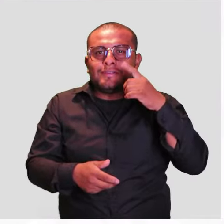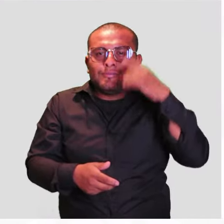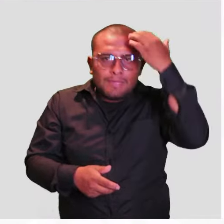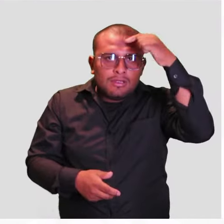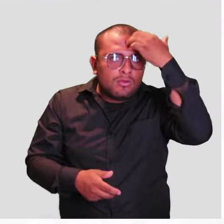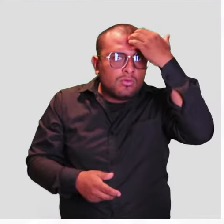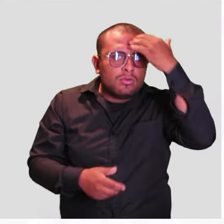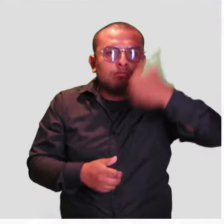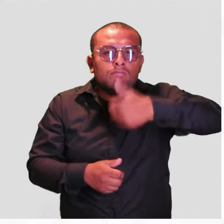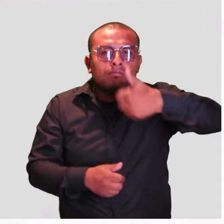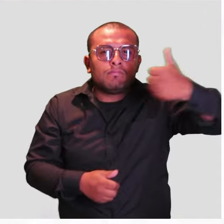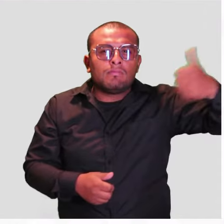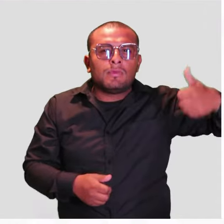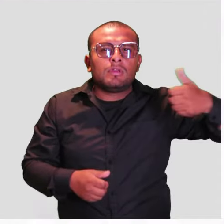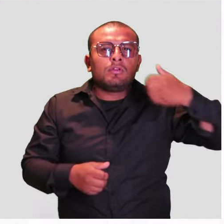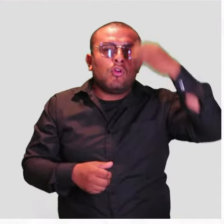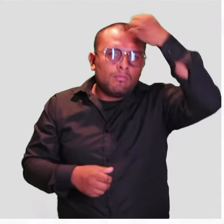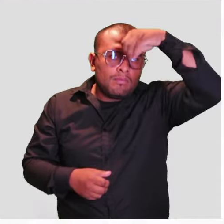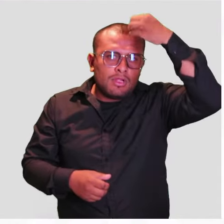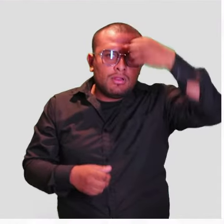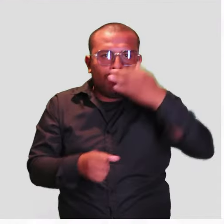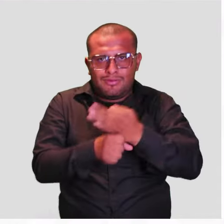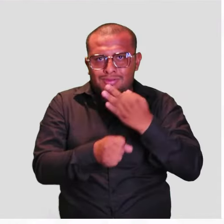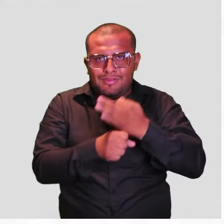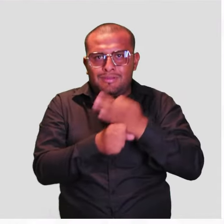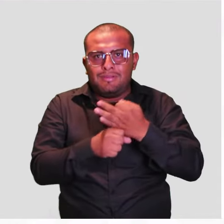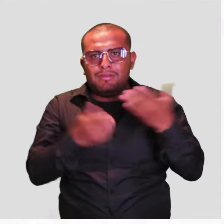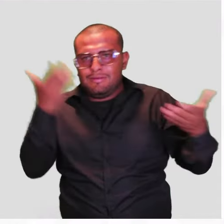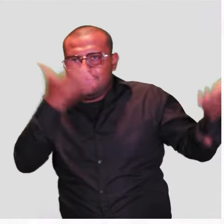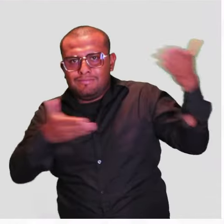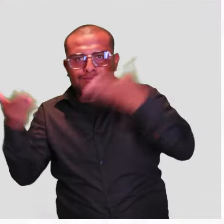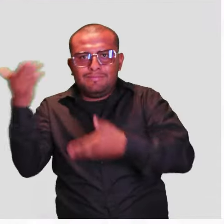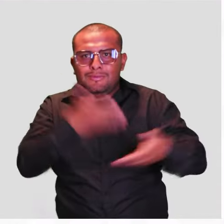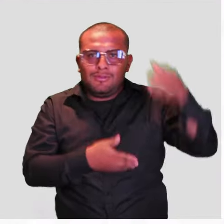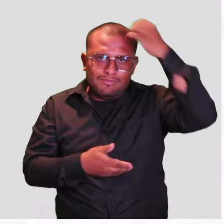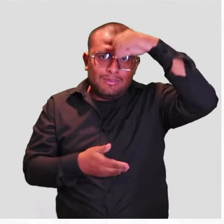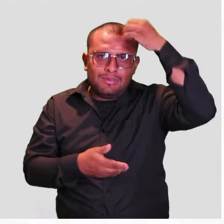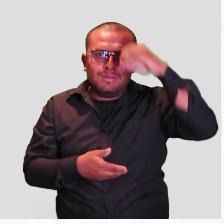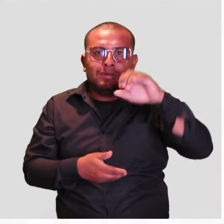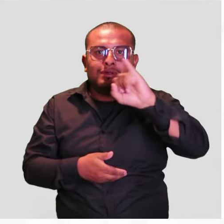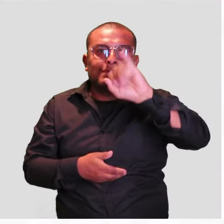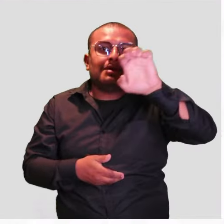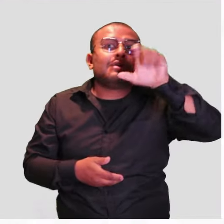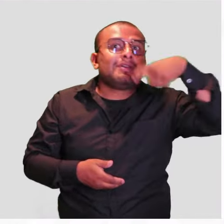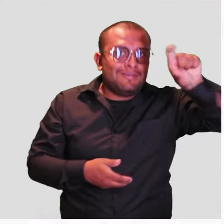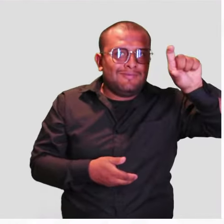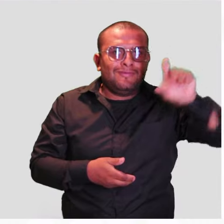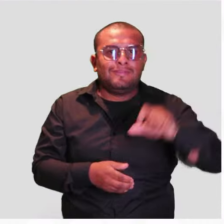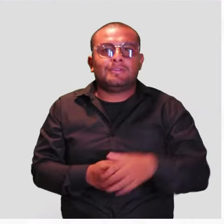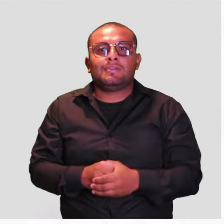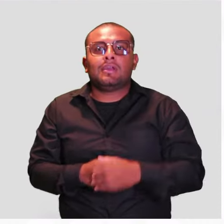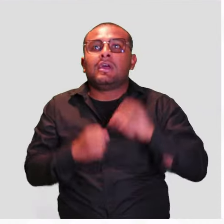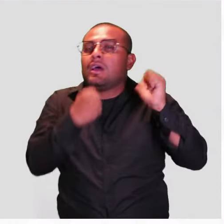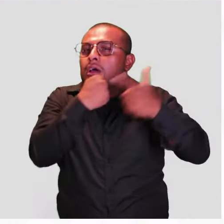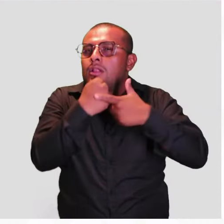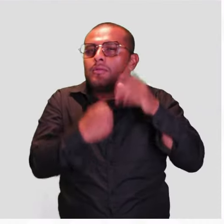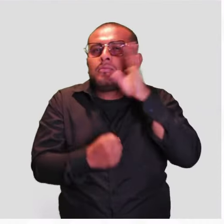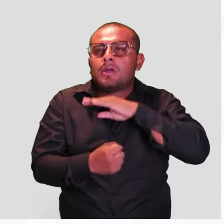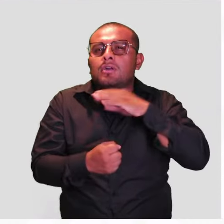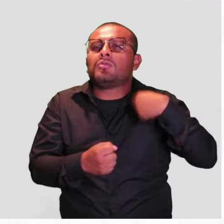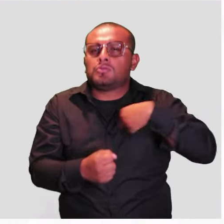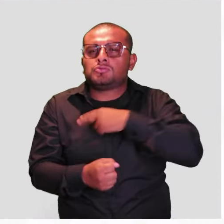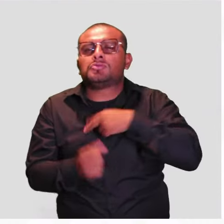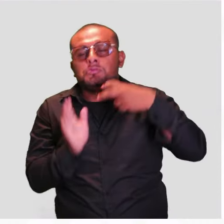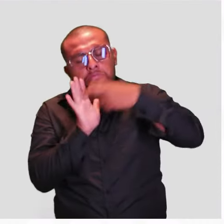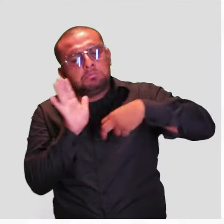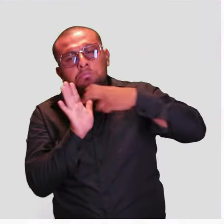opinión acerca de estos ejercicios y en caso de que usted lo considere, bueno, pues hacer lo necesario para mejorarlo. Ya tenemos